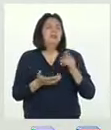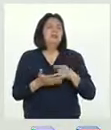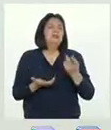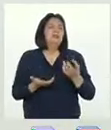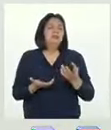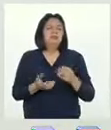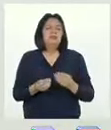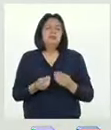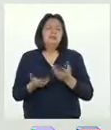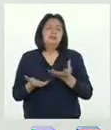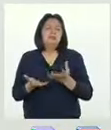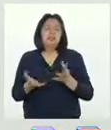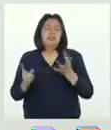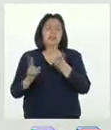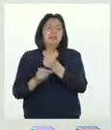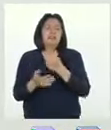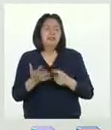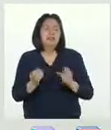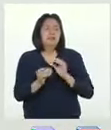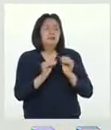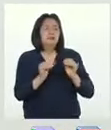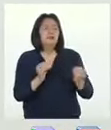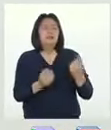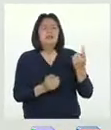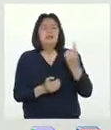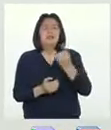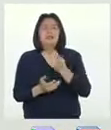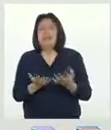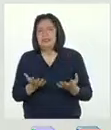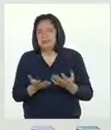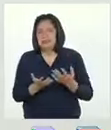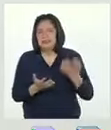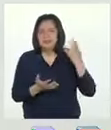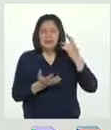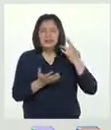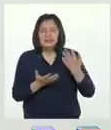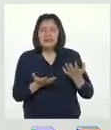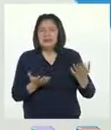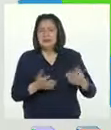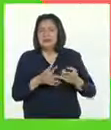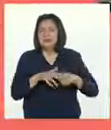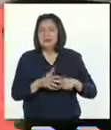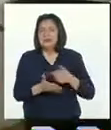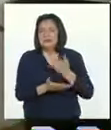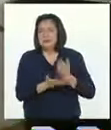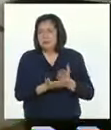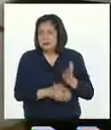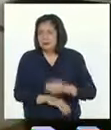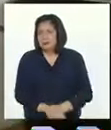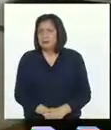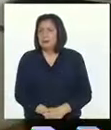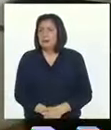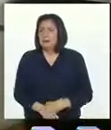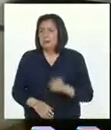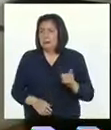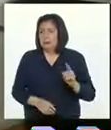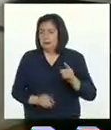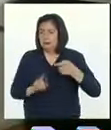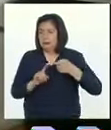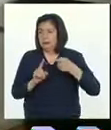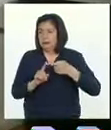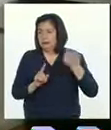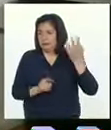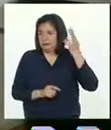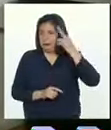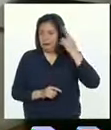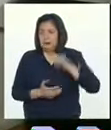mi plan para dar solución a cada una de las causas que originan el problema? A partir de la primera